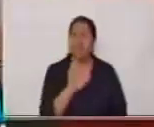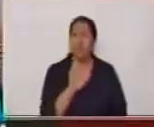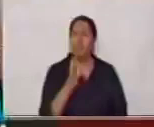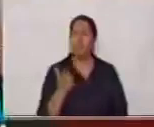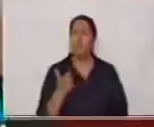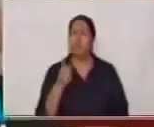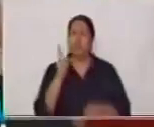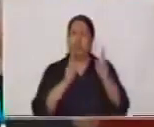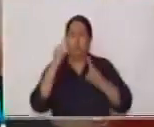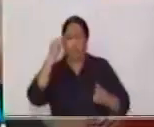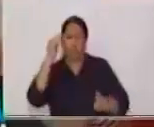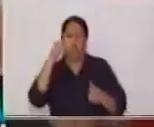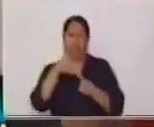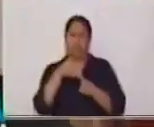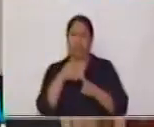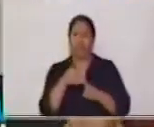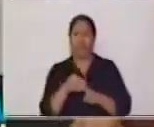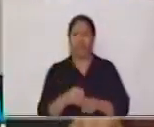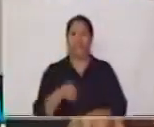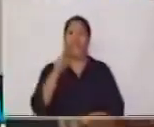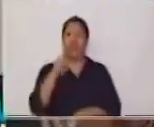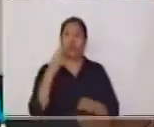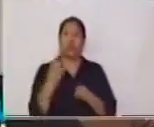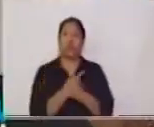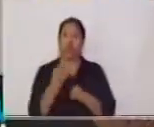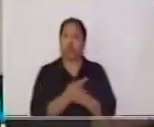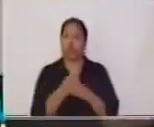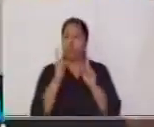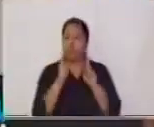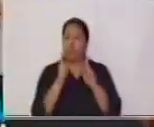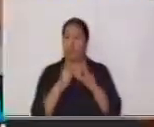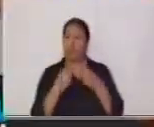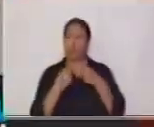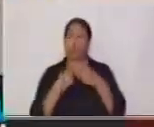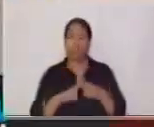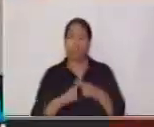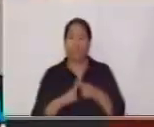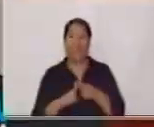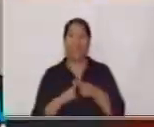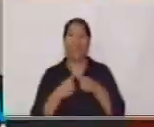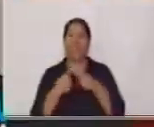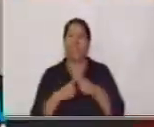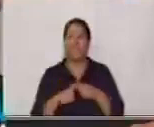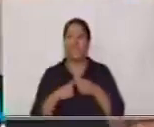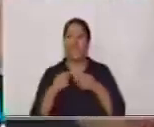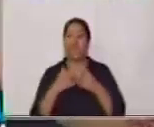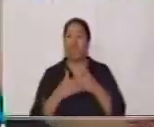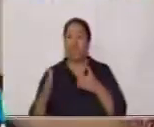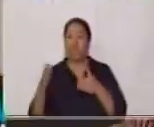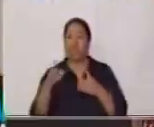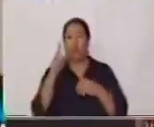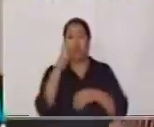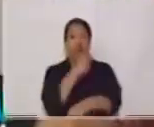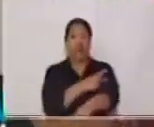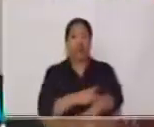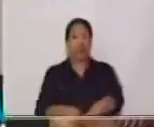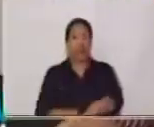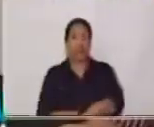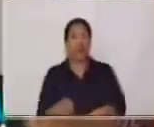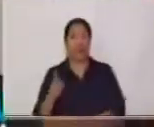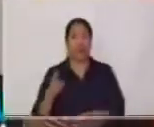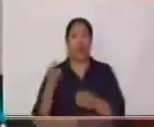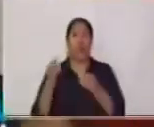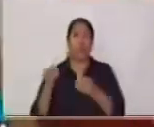misión? Tienes que utilizar una frase de inicio. Recuérdate que para una narración tenemos que contarlo de cierta forma. Hace